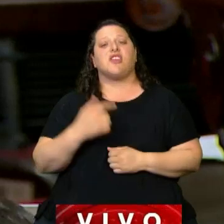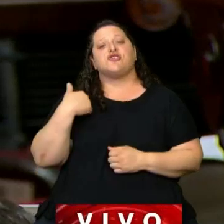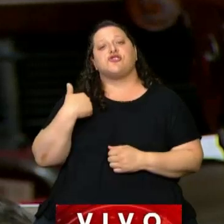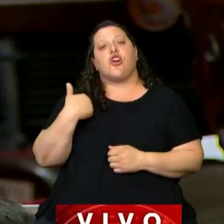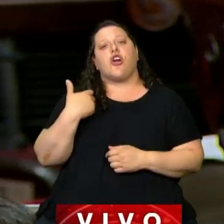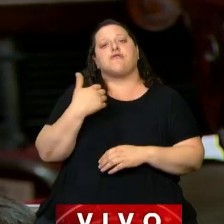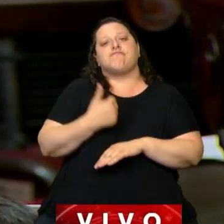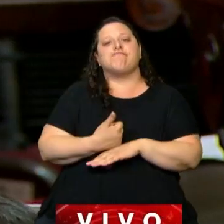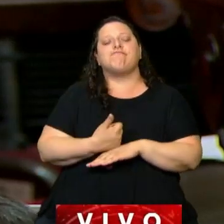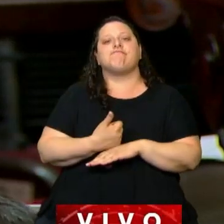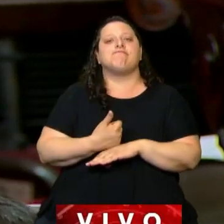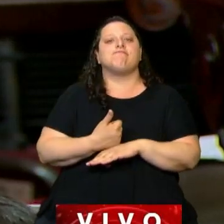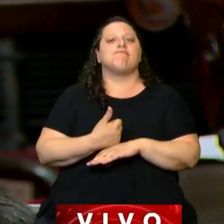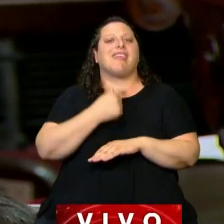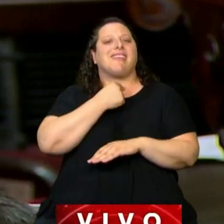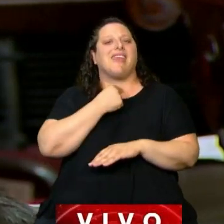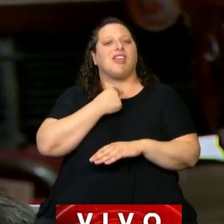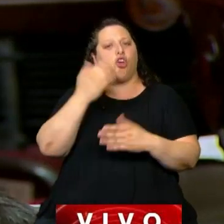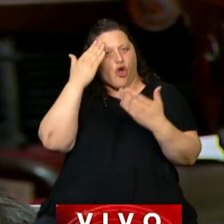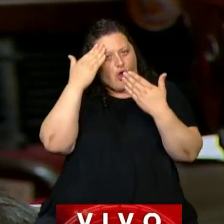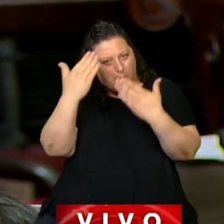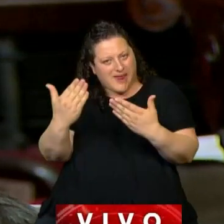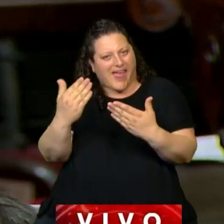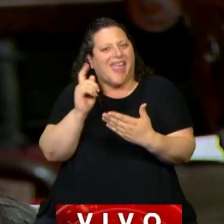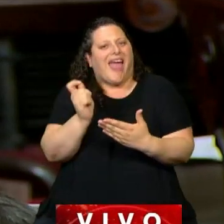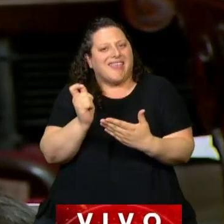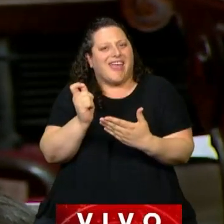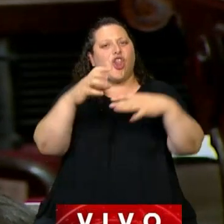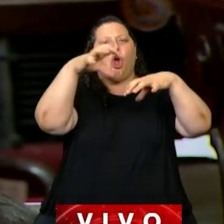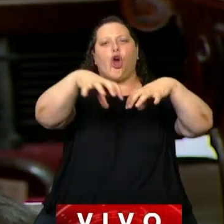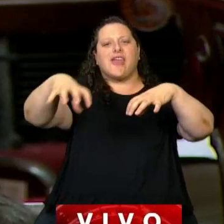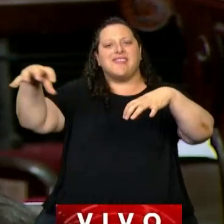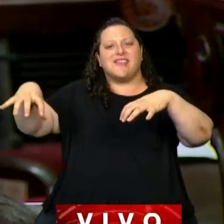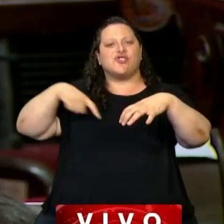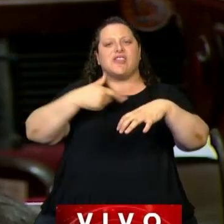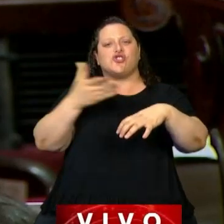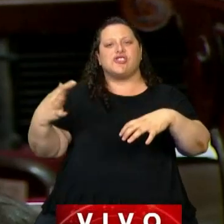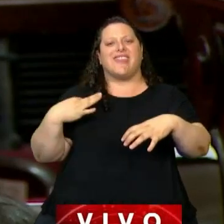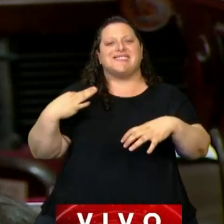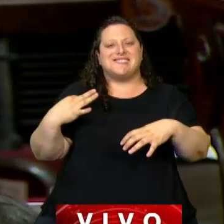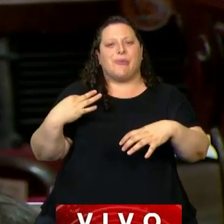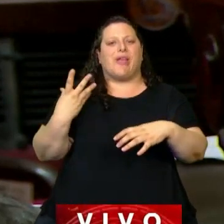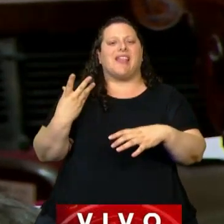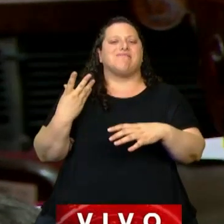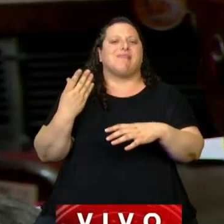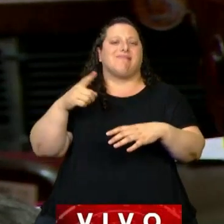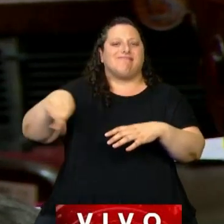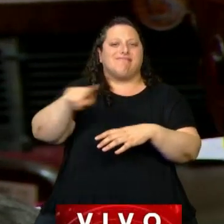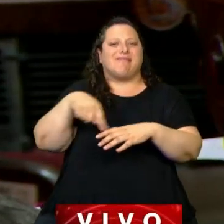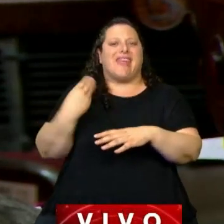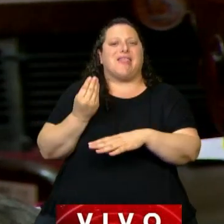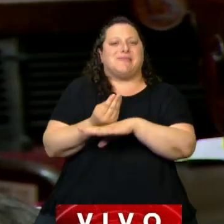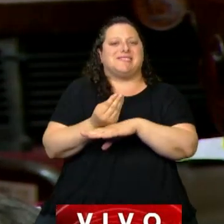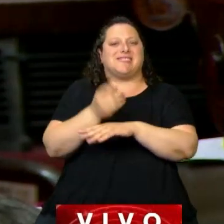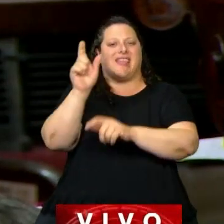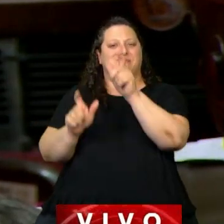Vengo a rendir homenaje a las organizaciones de la sociedad civil que representan a las